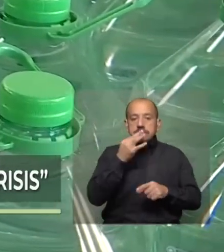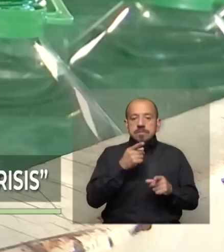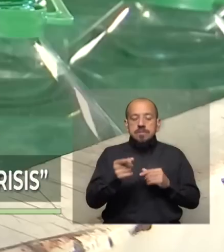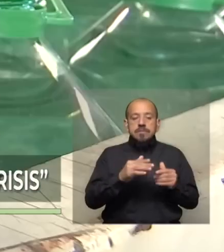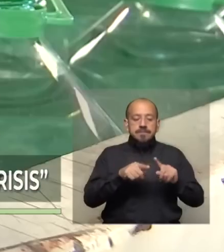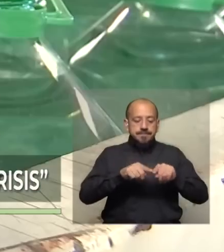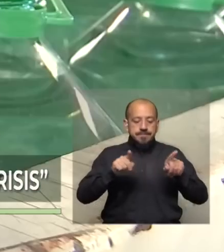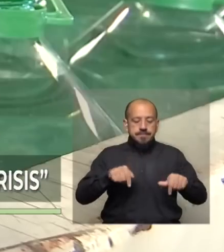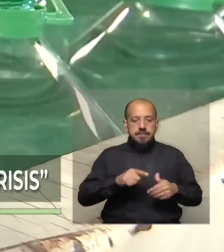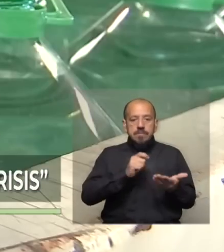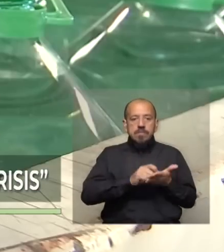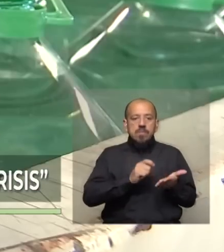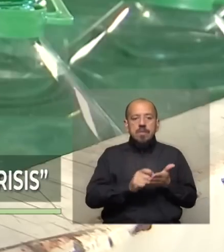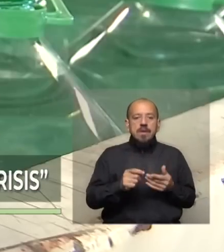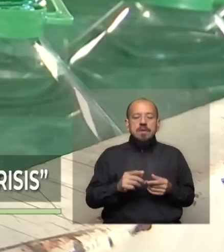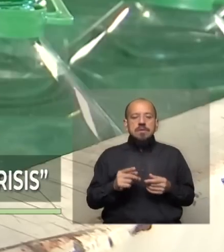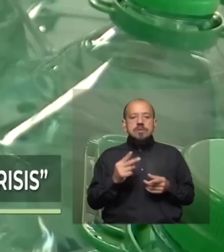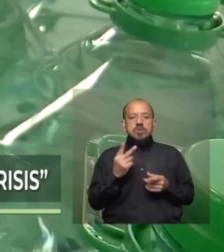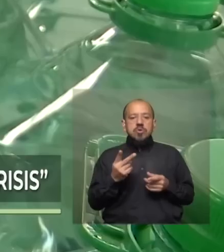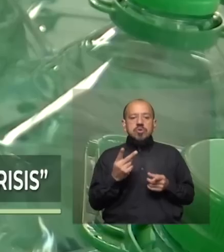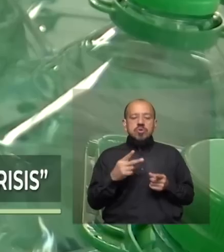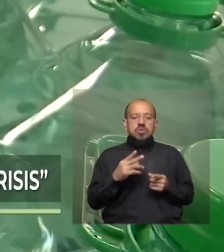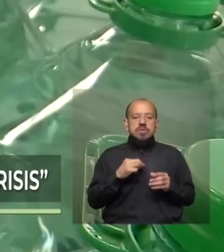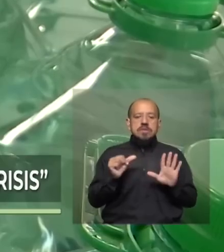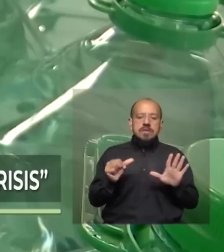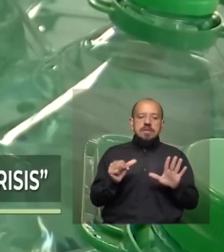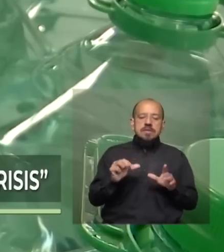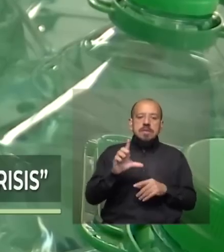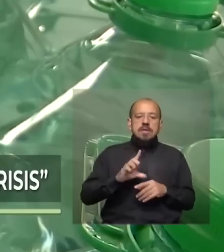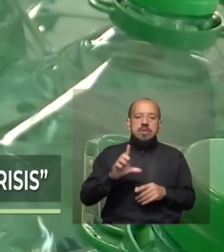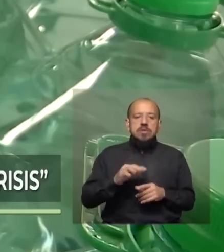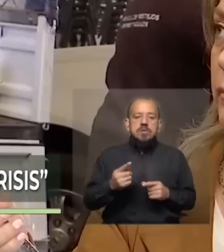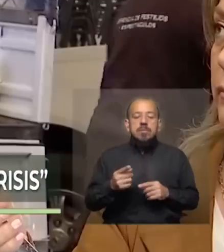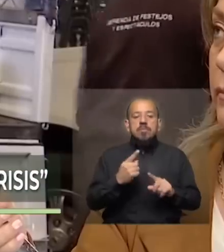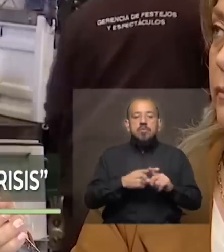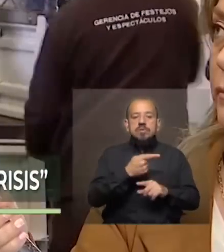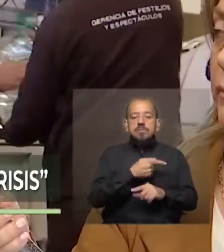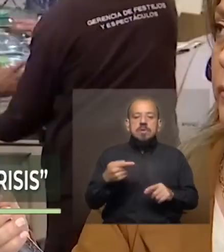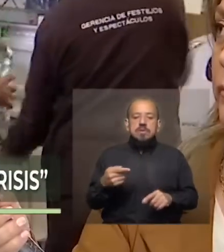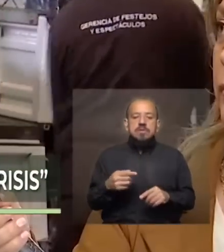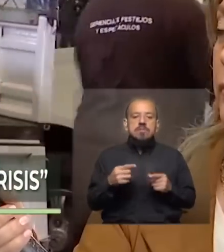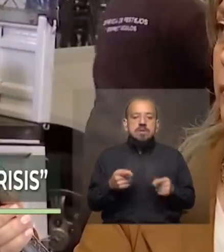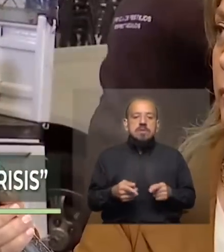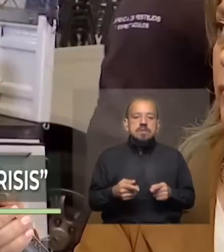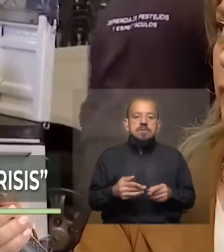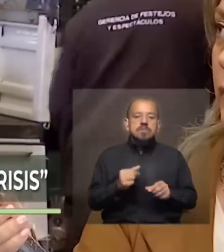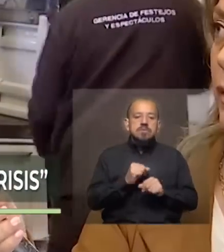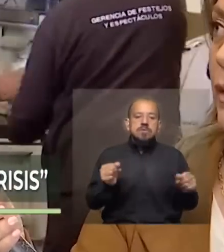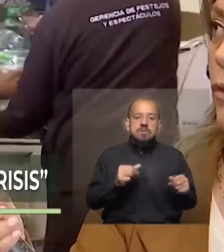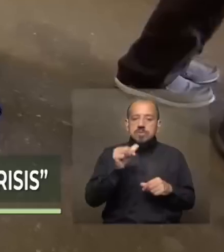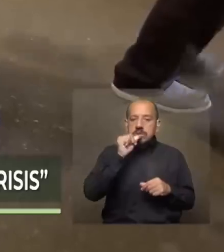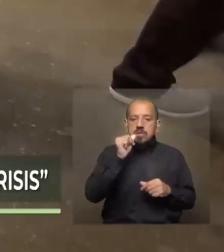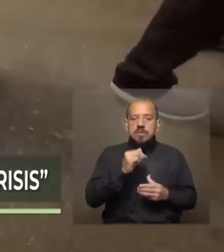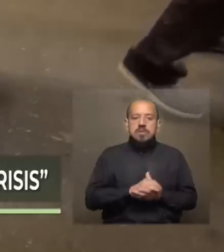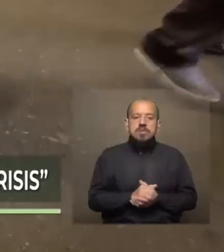para poder este disponer de hasta dos bidones de 6 litros cada bidón por semana para poder hacer frente a esta crisis y poder tomar agua en condiciones